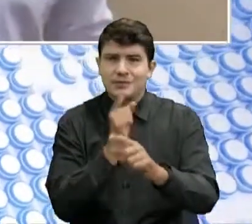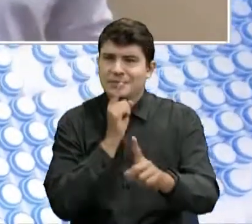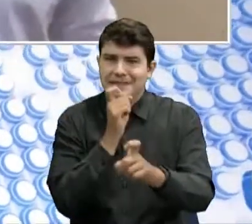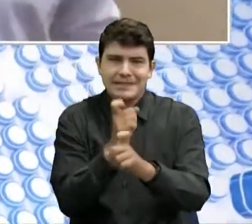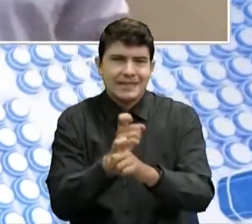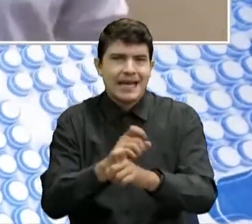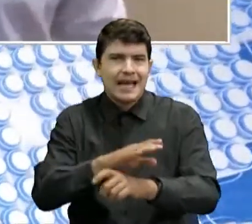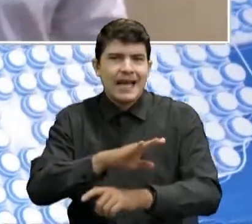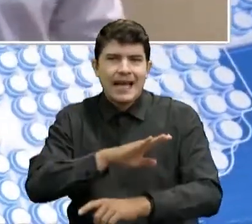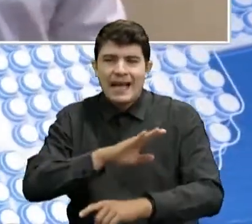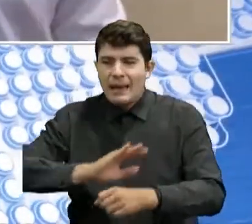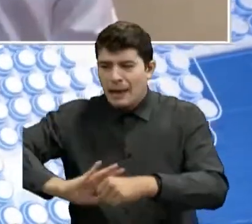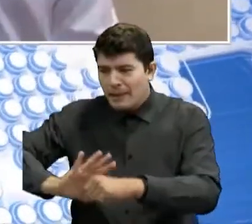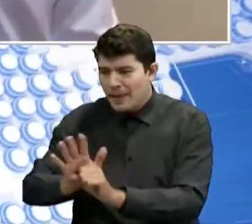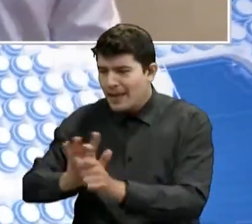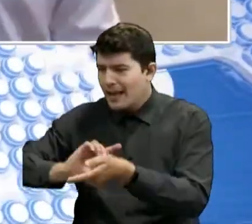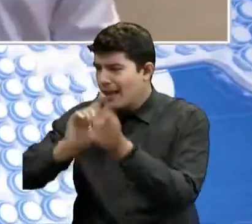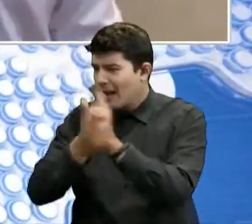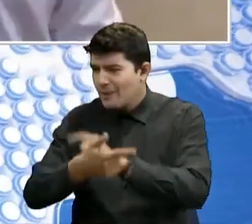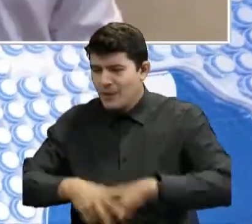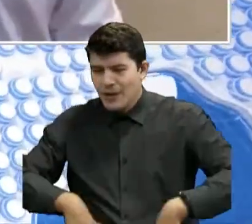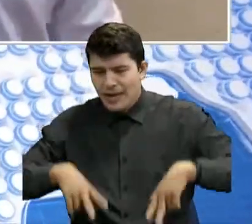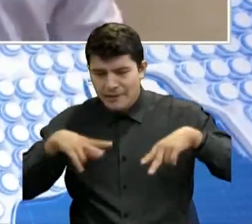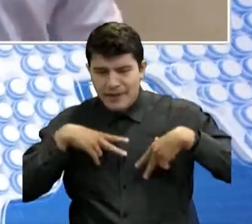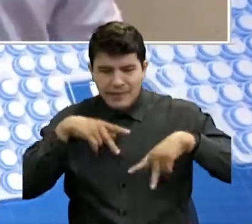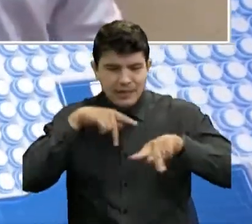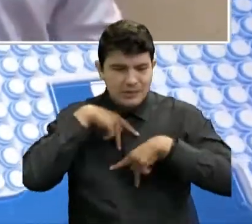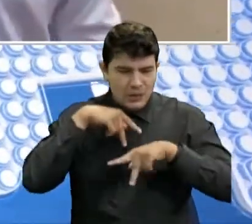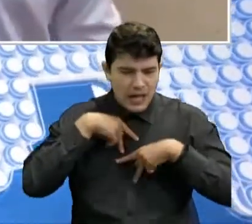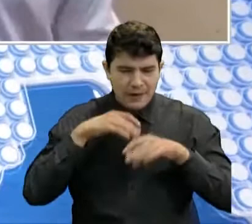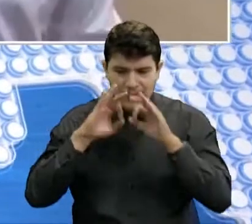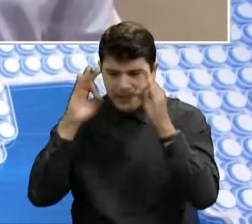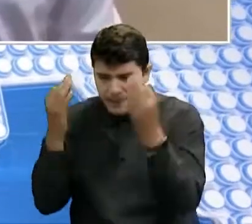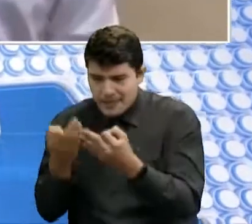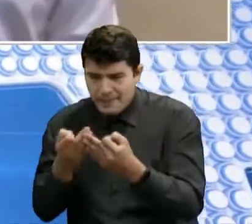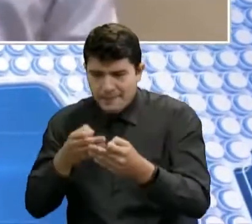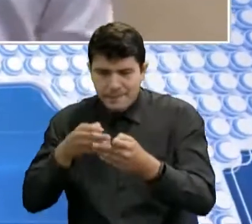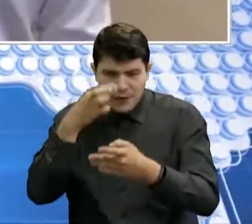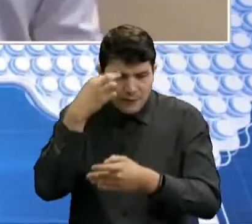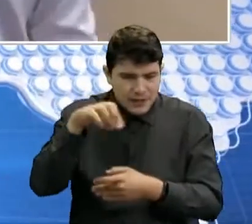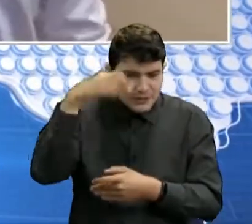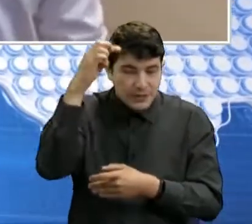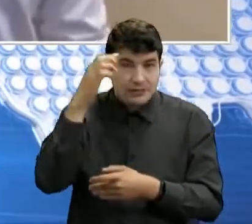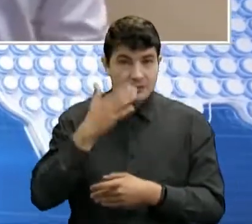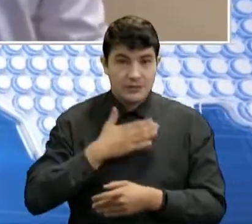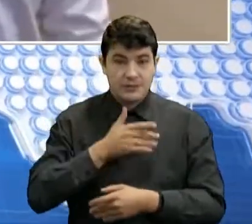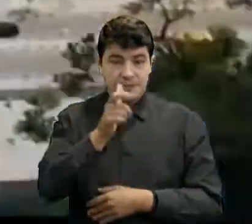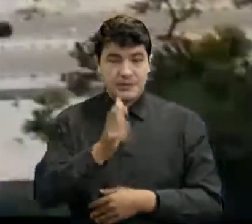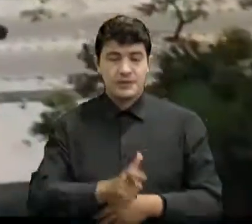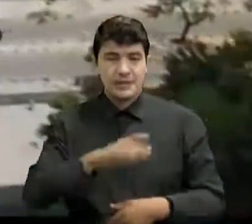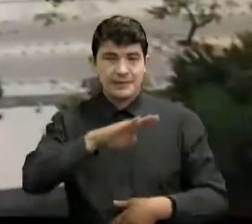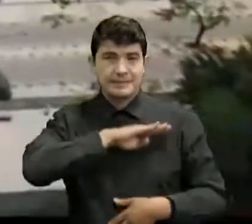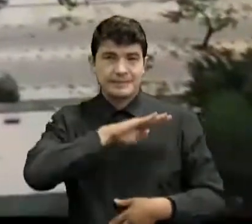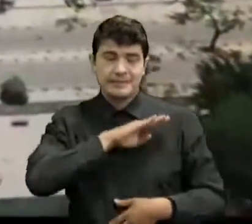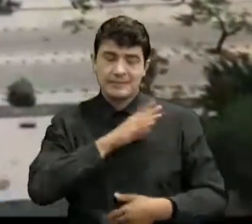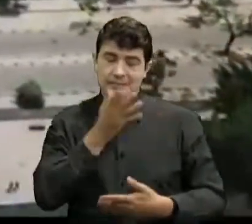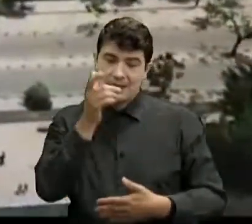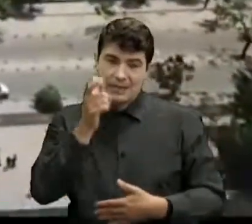la vida a todos, en lo personal, en lo familiar y en lo profesional. En mi caso como alcalde, pues por supuesto,